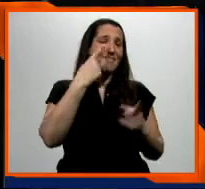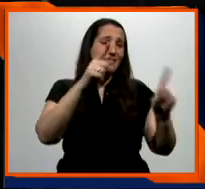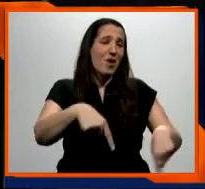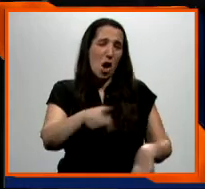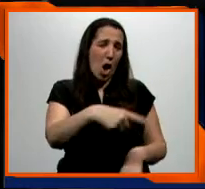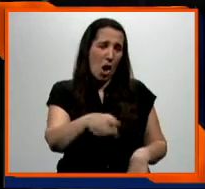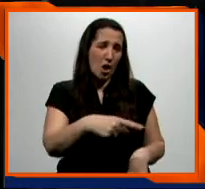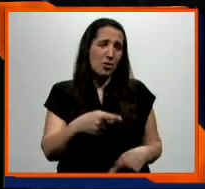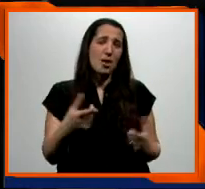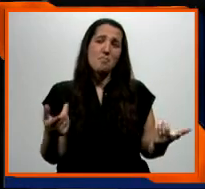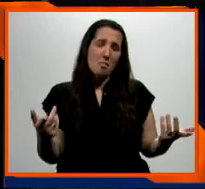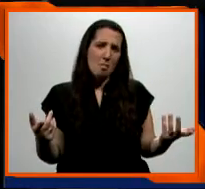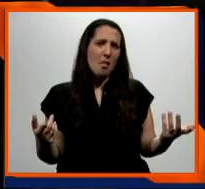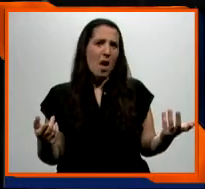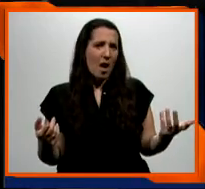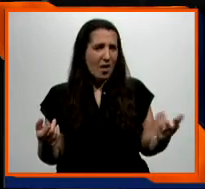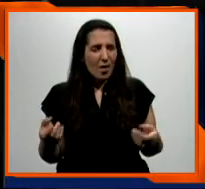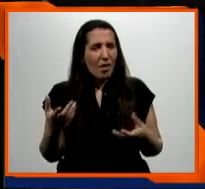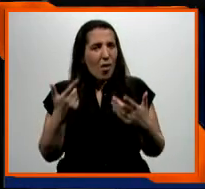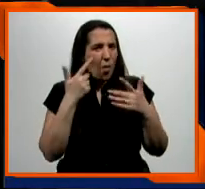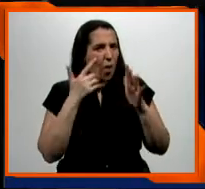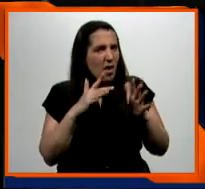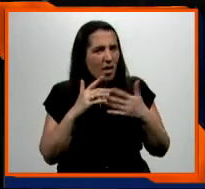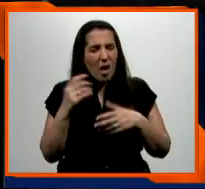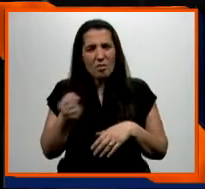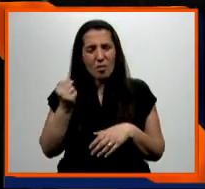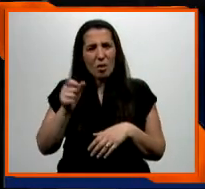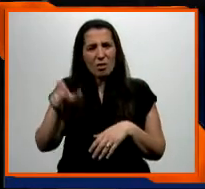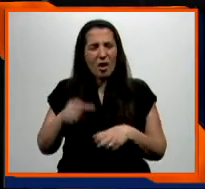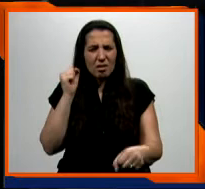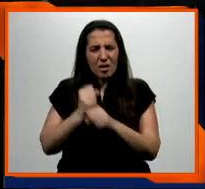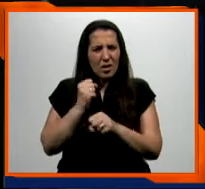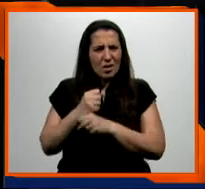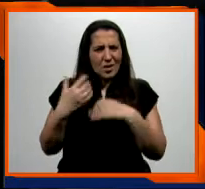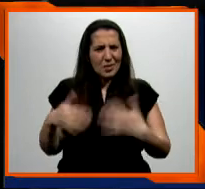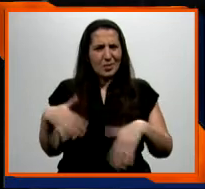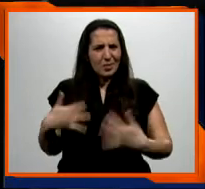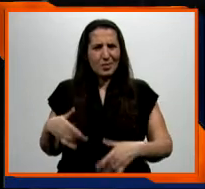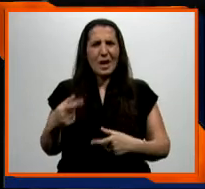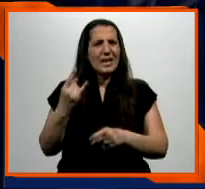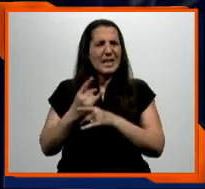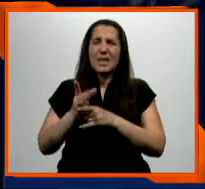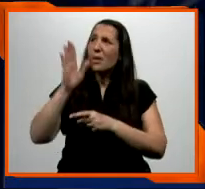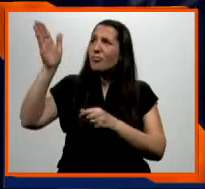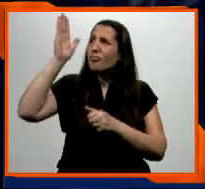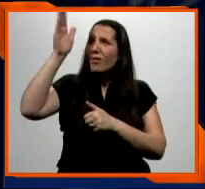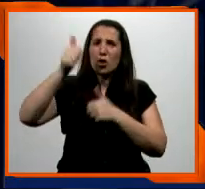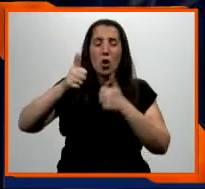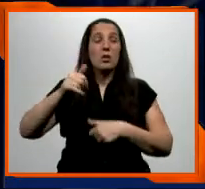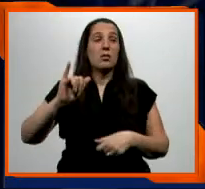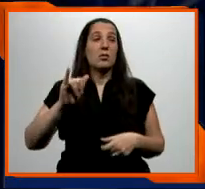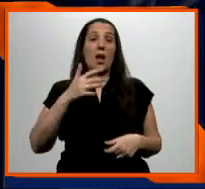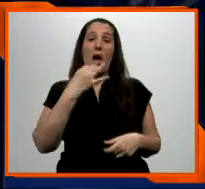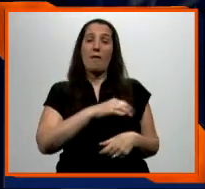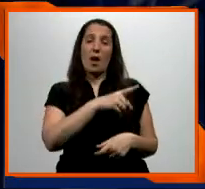porque es el número uno de Argentina, pero está realizando muy buenas tareas en cada uno de los Grand Slam y de los torneos en los que se presenta. La verdad que sí, ha llegado a dos finales de Grand